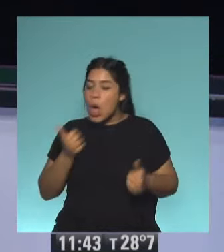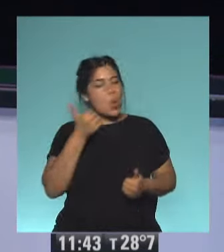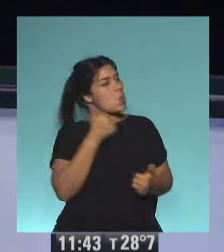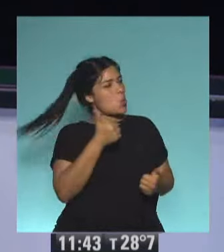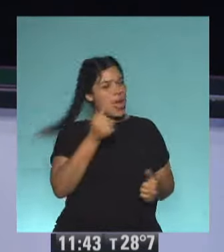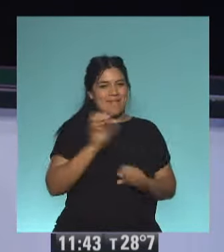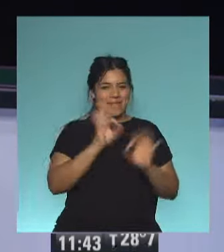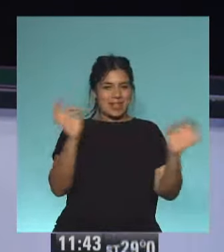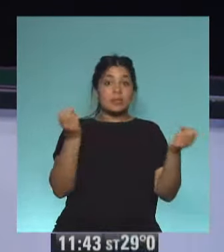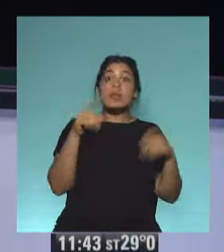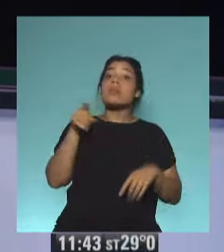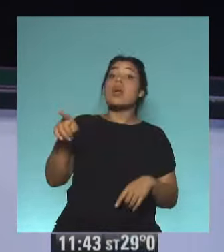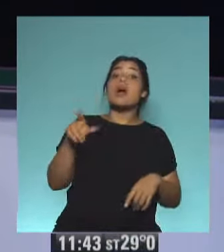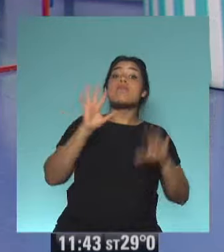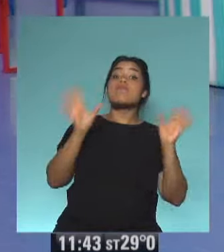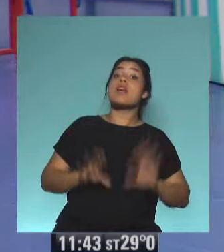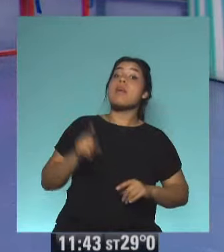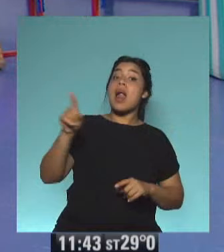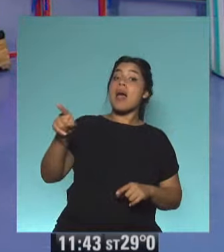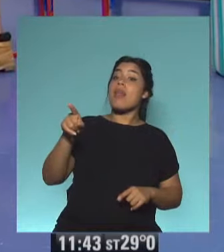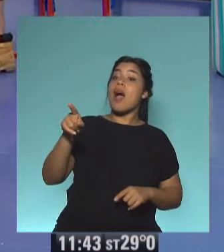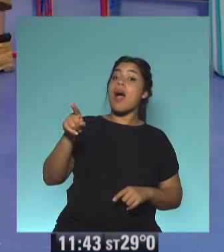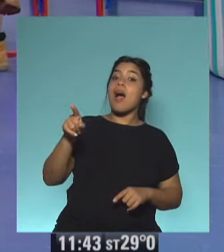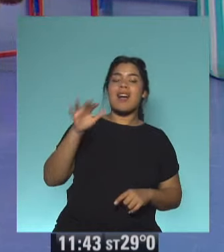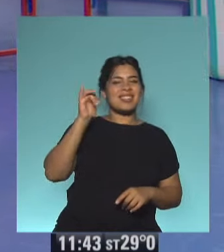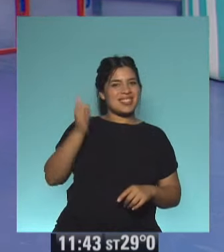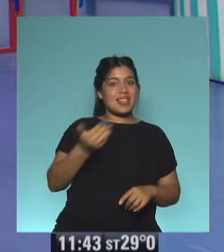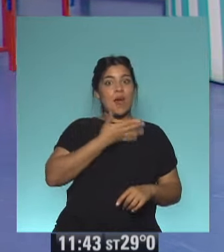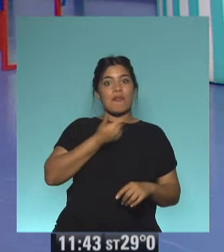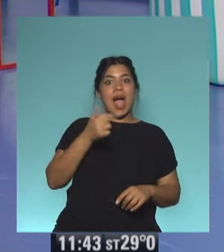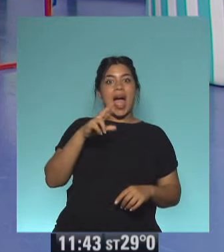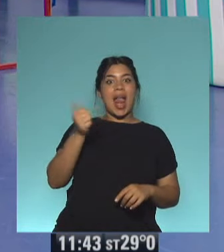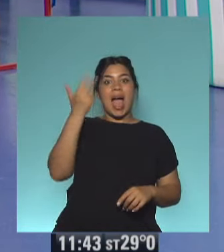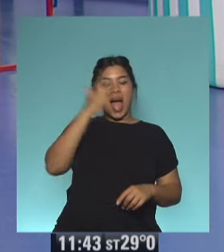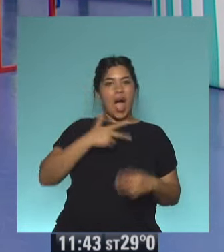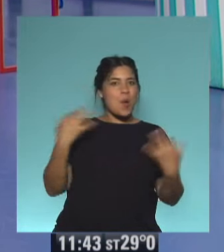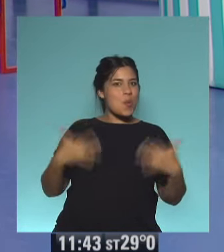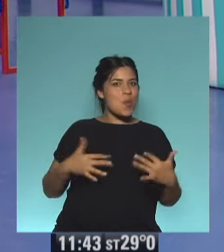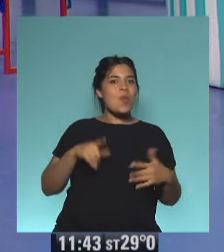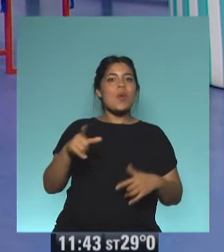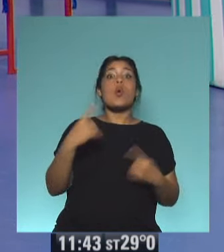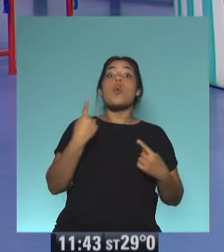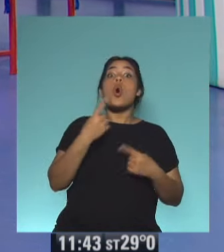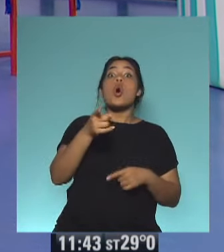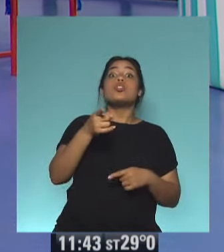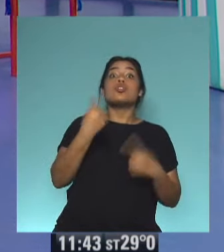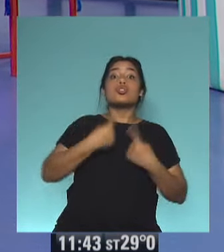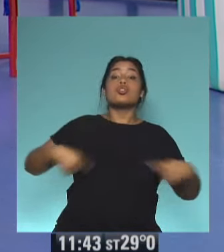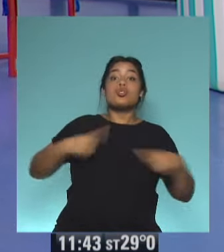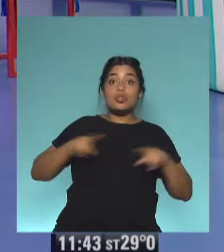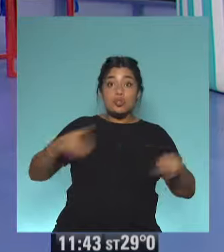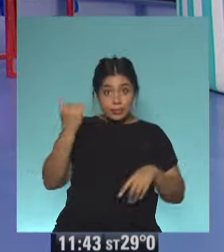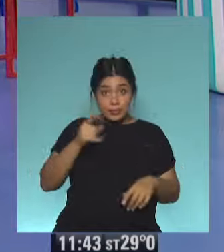de tenerte. Mirá quién está muy preparada ahí atrás. Sí, Fara. Ya te vimos, Fara, ahí tenías unos instrumentos en la ¿Tenés para mostrarnos